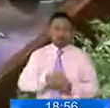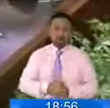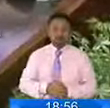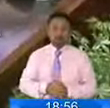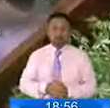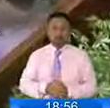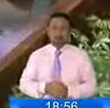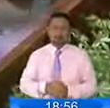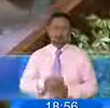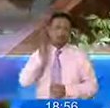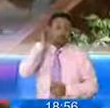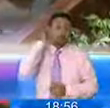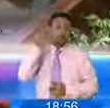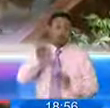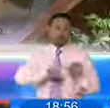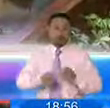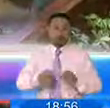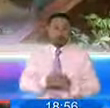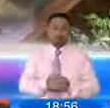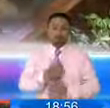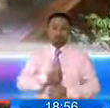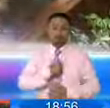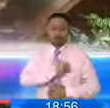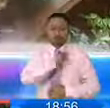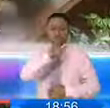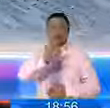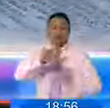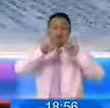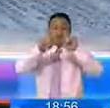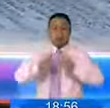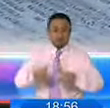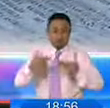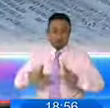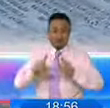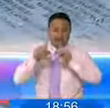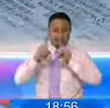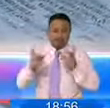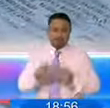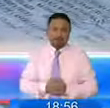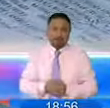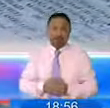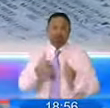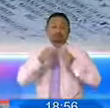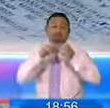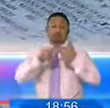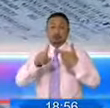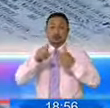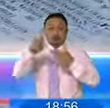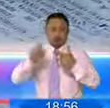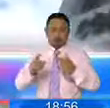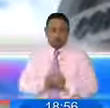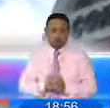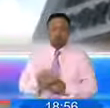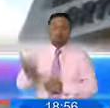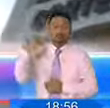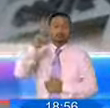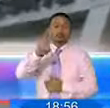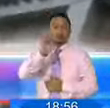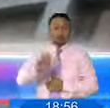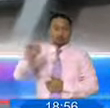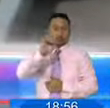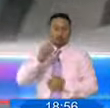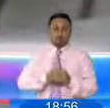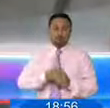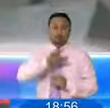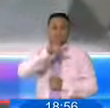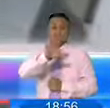que el Ejecutivo entregó a la Corte Constitucional las cinco preguntas para la consulta y dos para el referéndum el pasado 2 de octubre y el